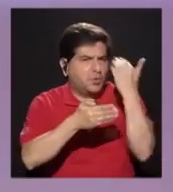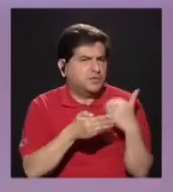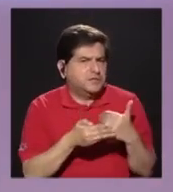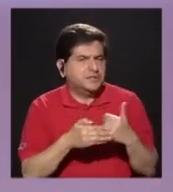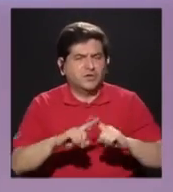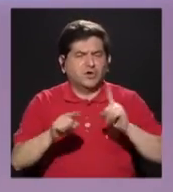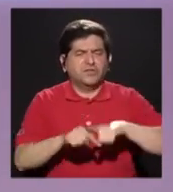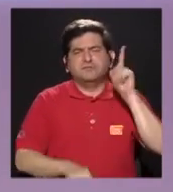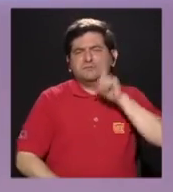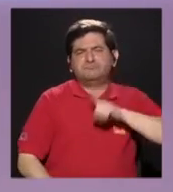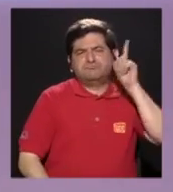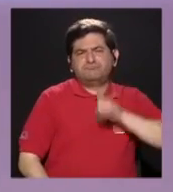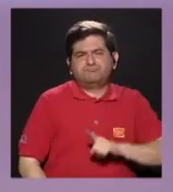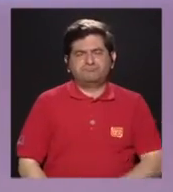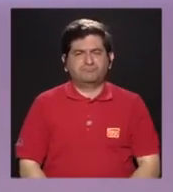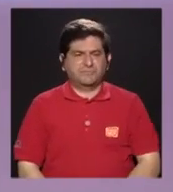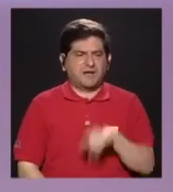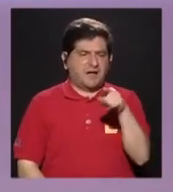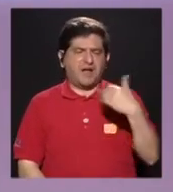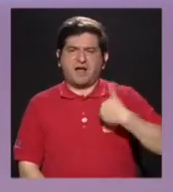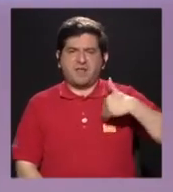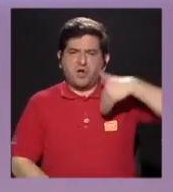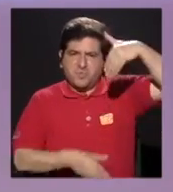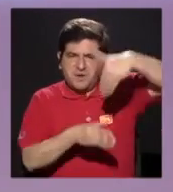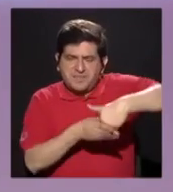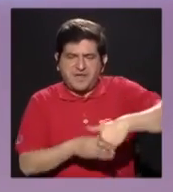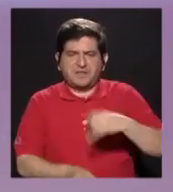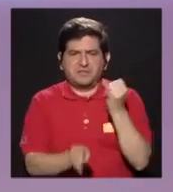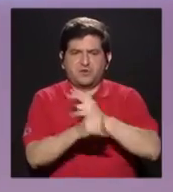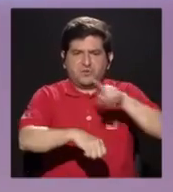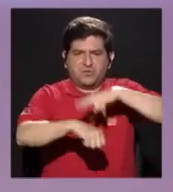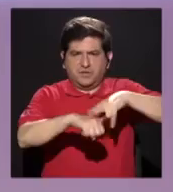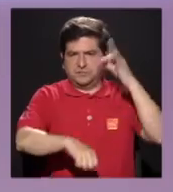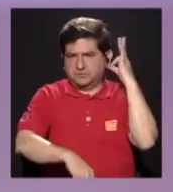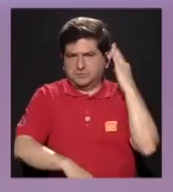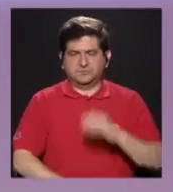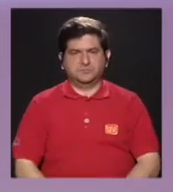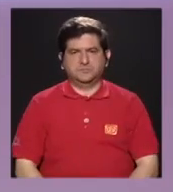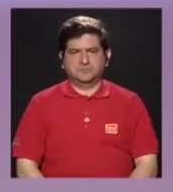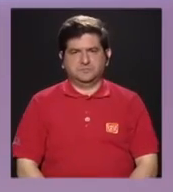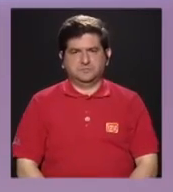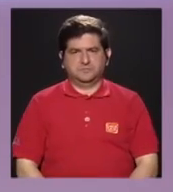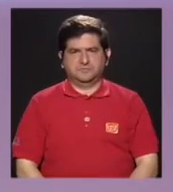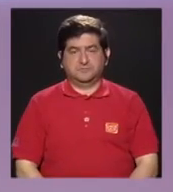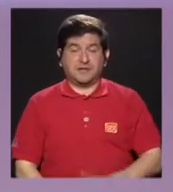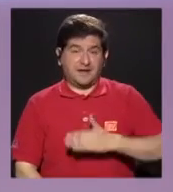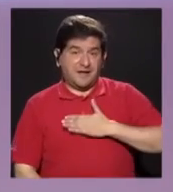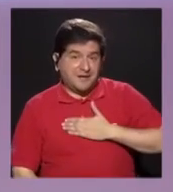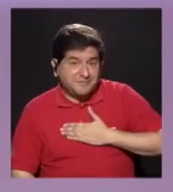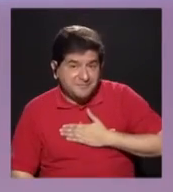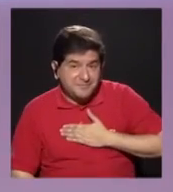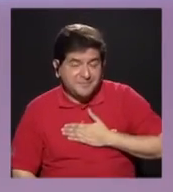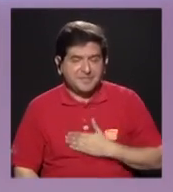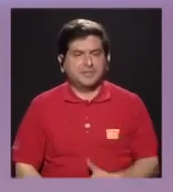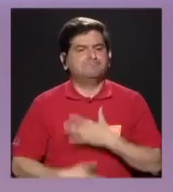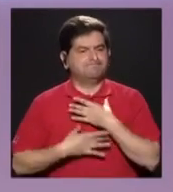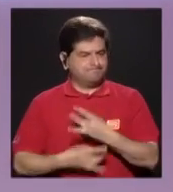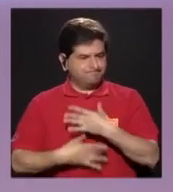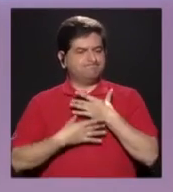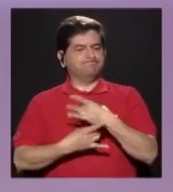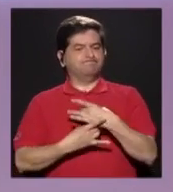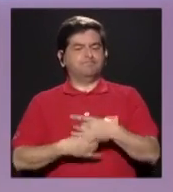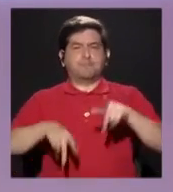muchos mitos sobre la presencia del hombre en el inau por eso es verdad me interesa